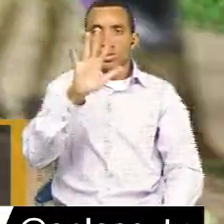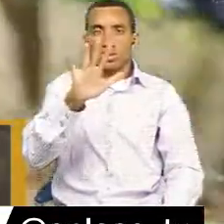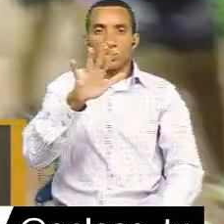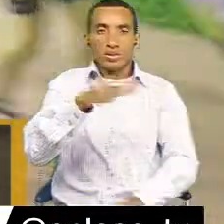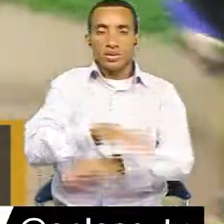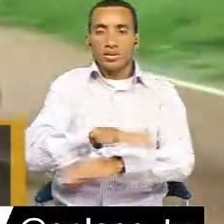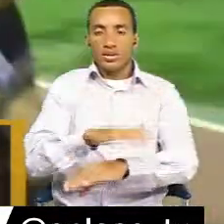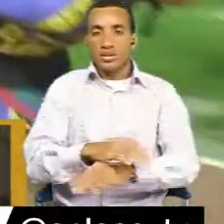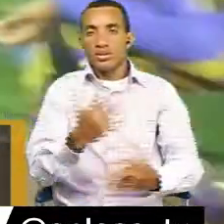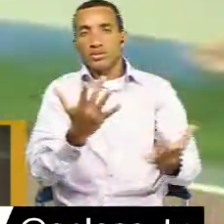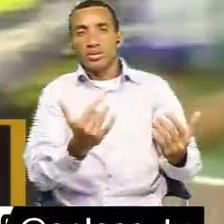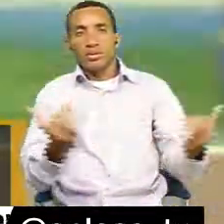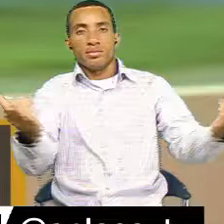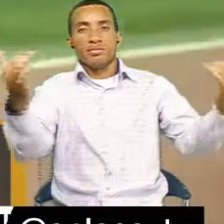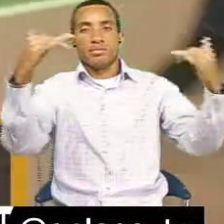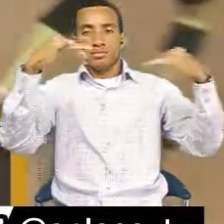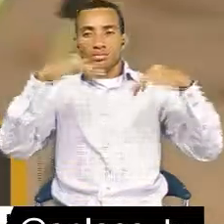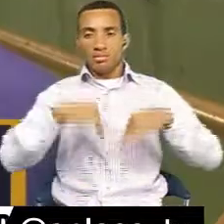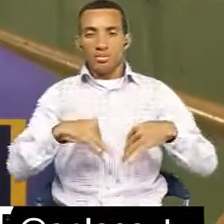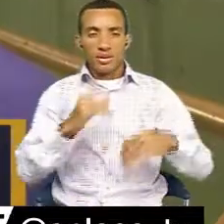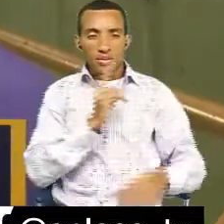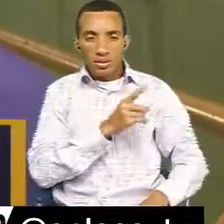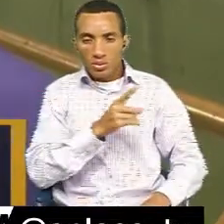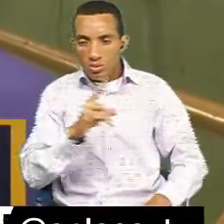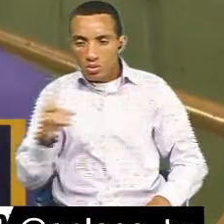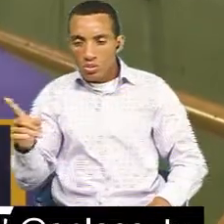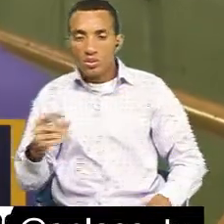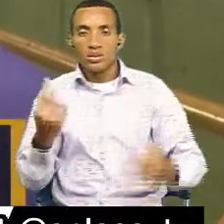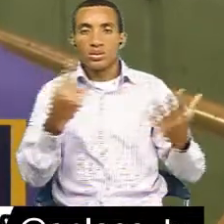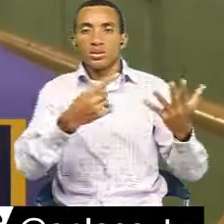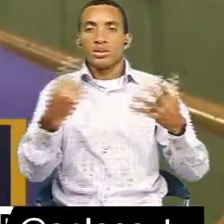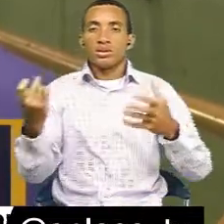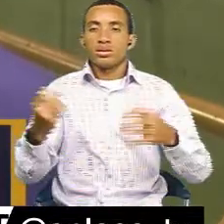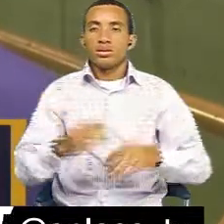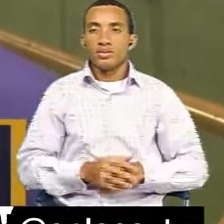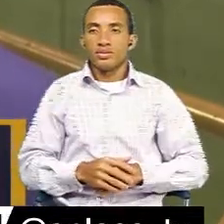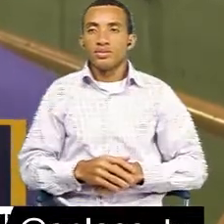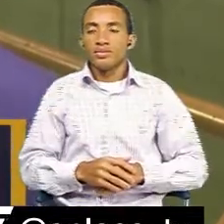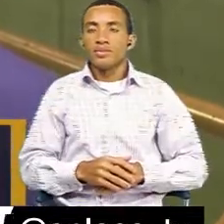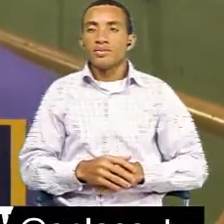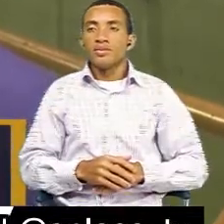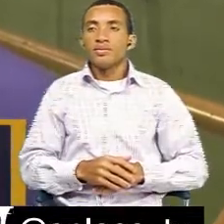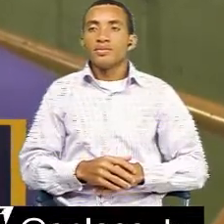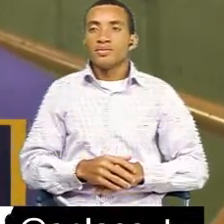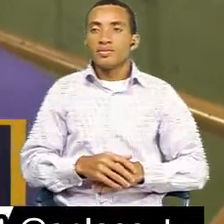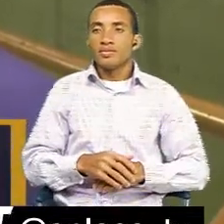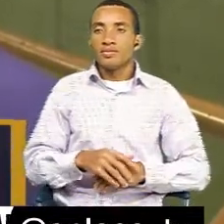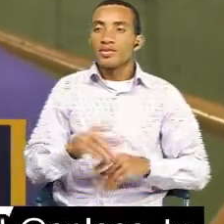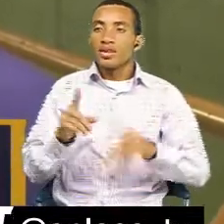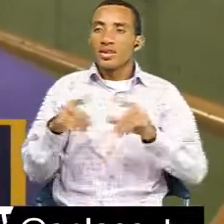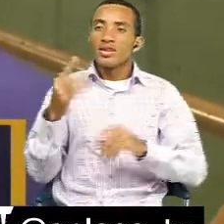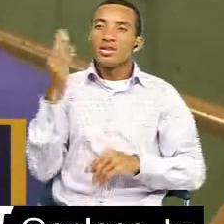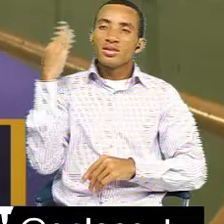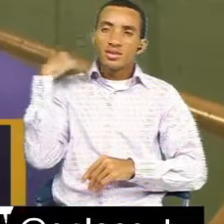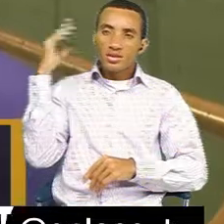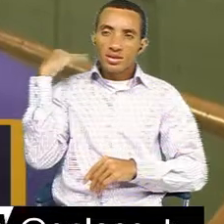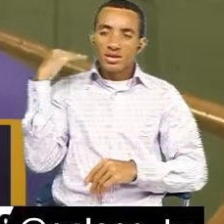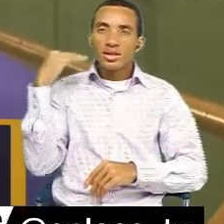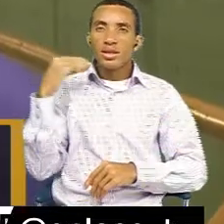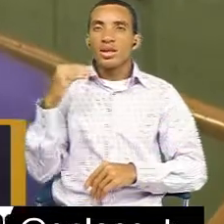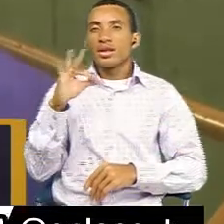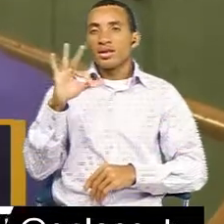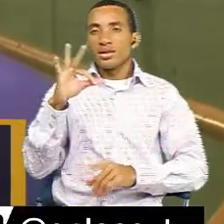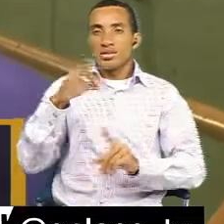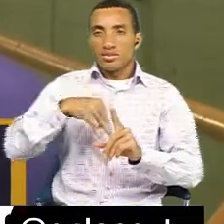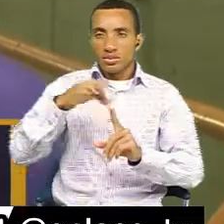menos 600 deportistas. El evento está haciendo honor al gran periodista que hace como unos 3 o 4 meses fallecido, Raúl